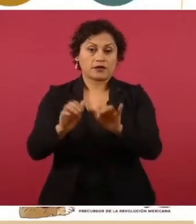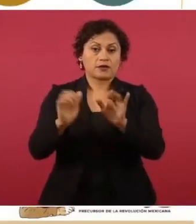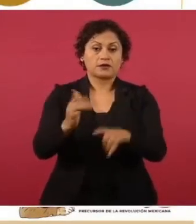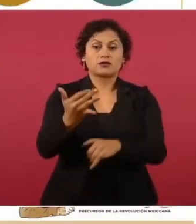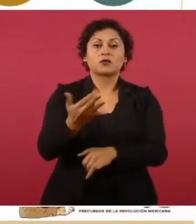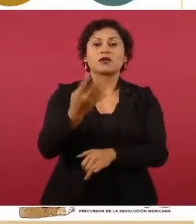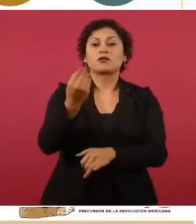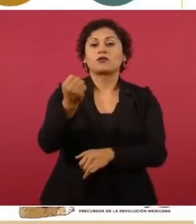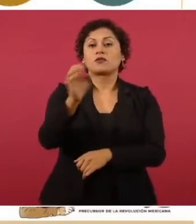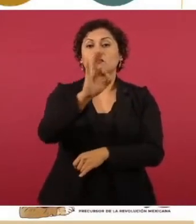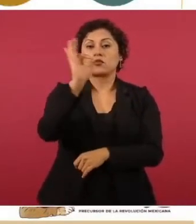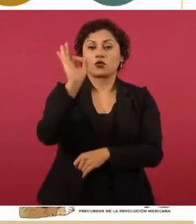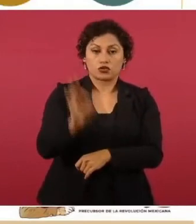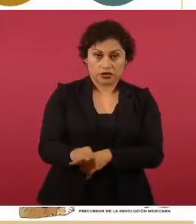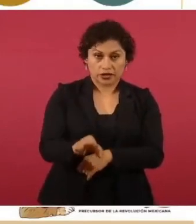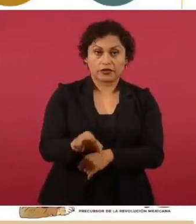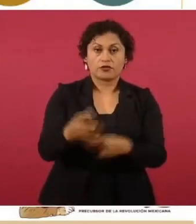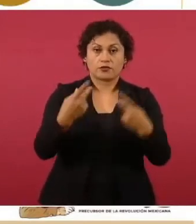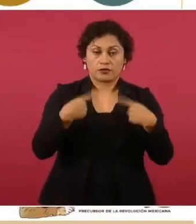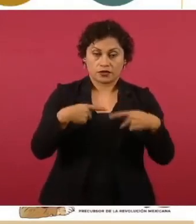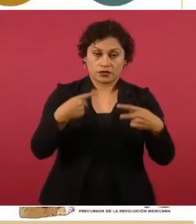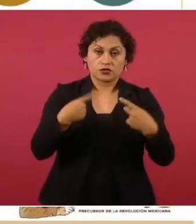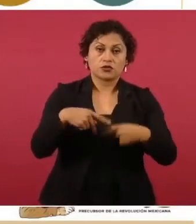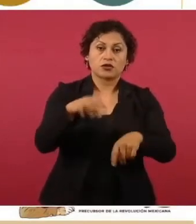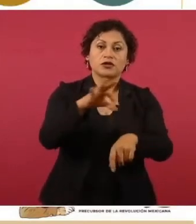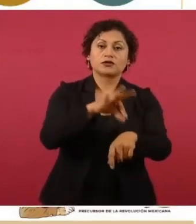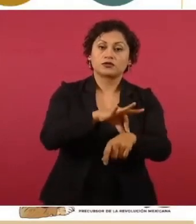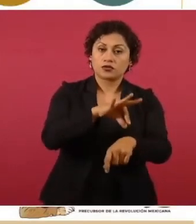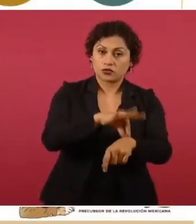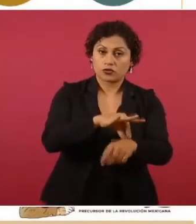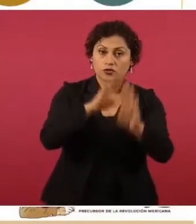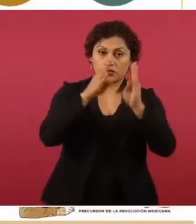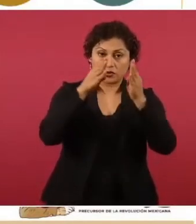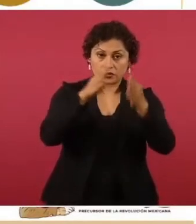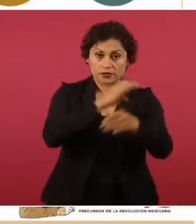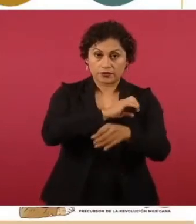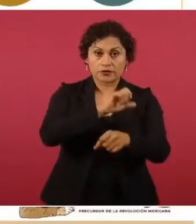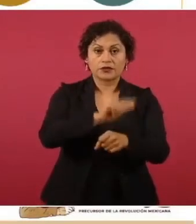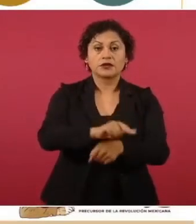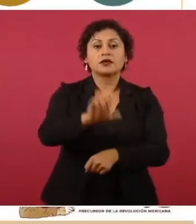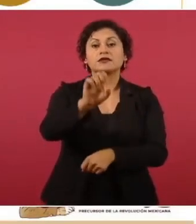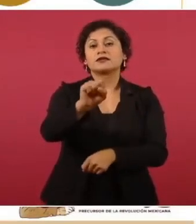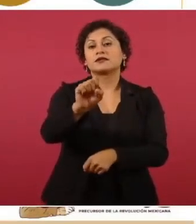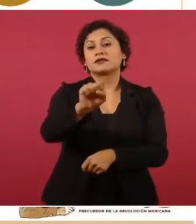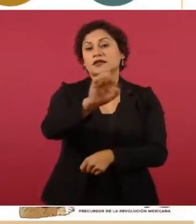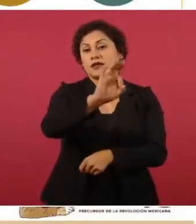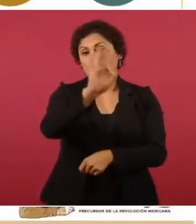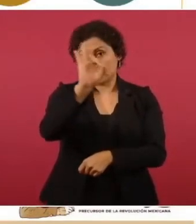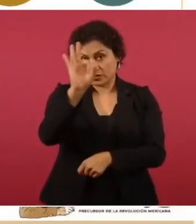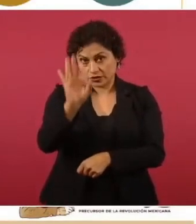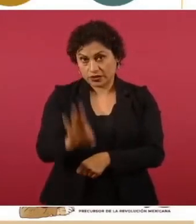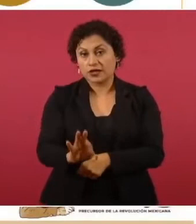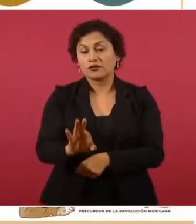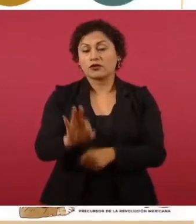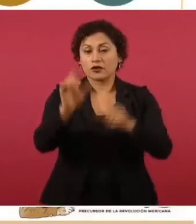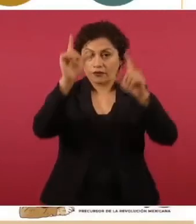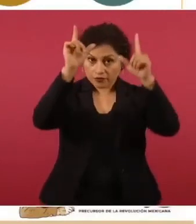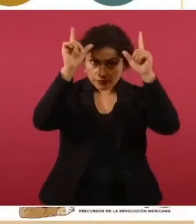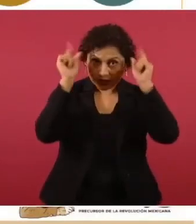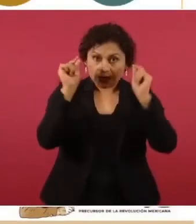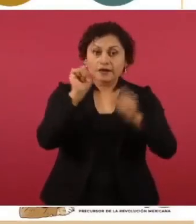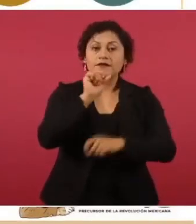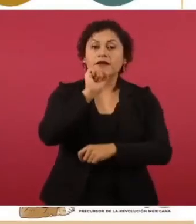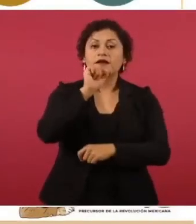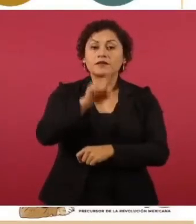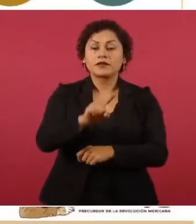59% tanto de médicos médicos especialistas, 60% de médicos generales y personal de enfermería, y ya con